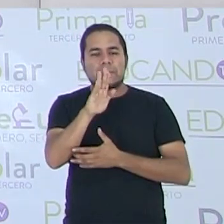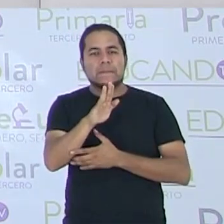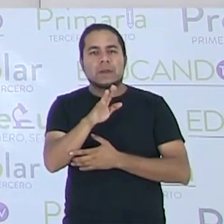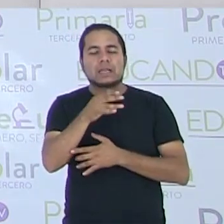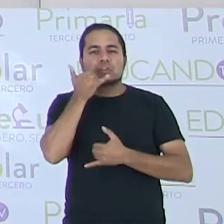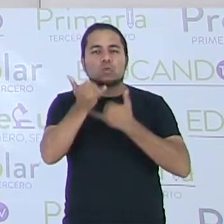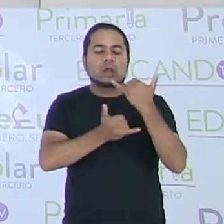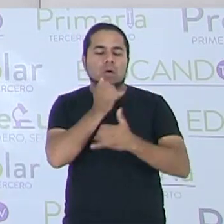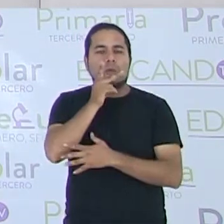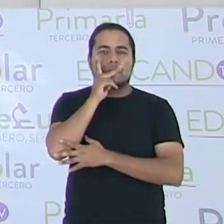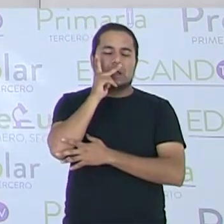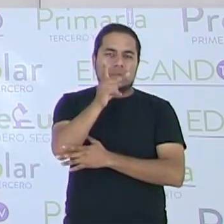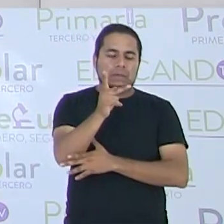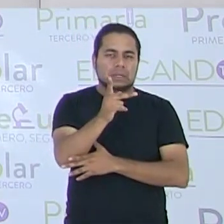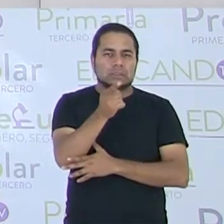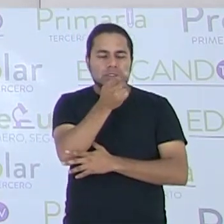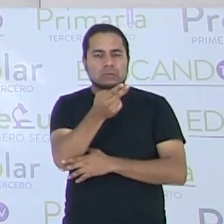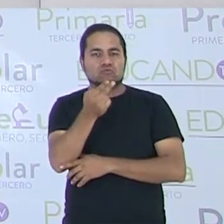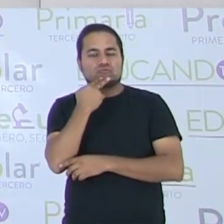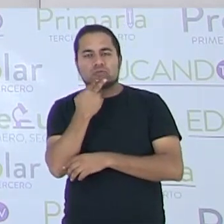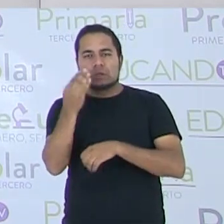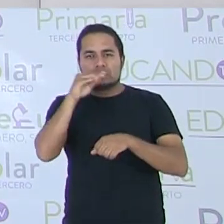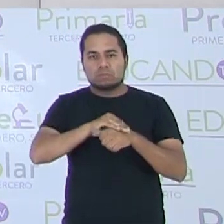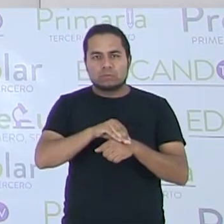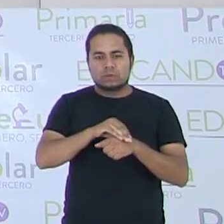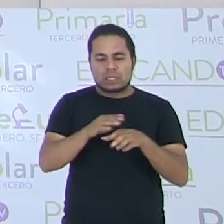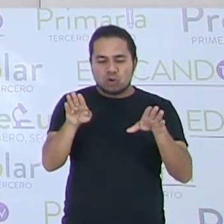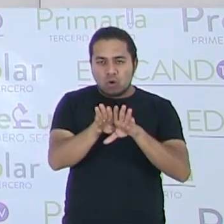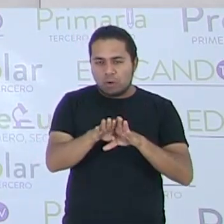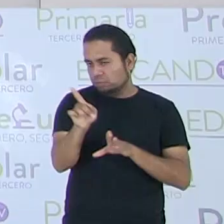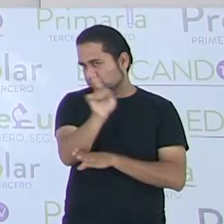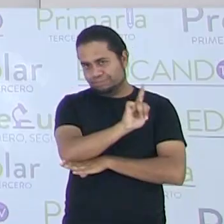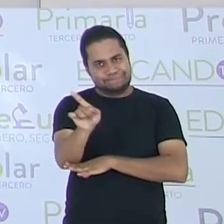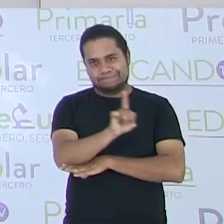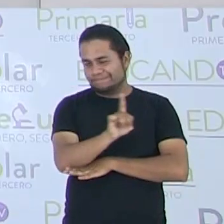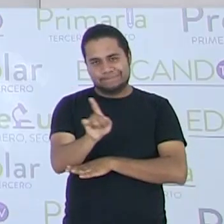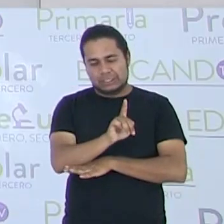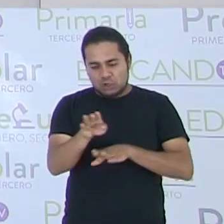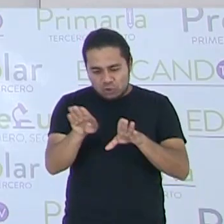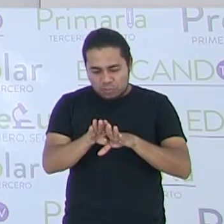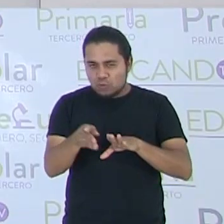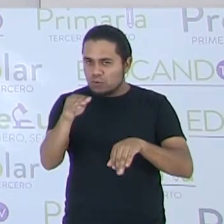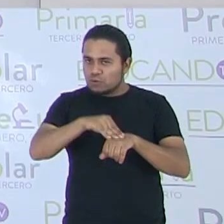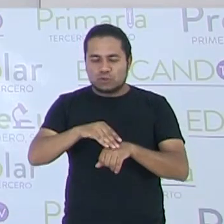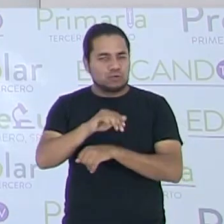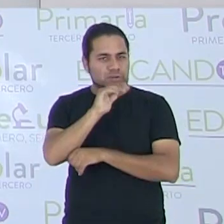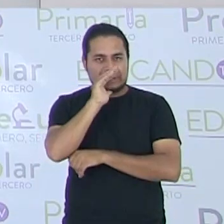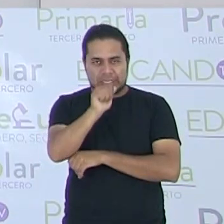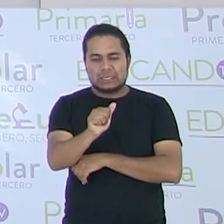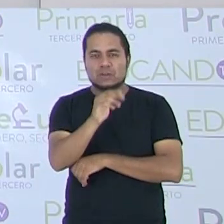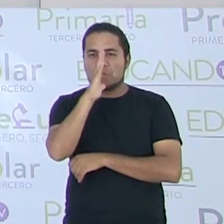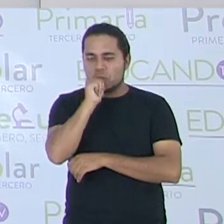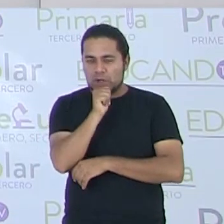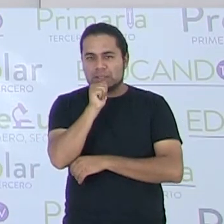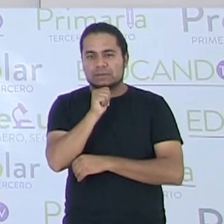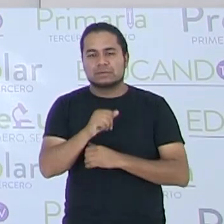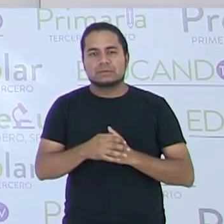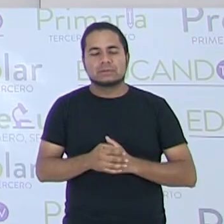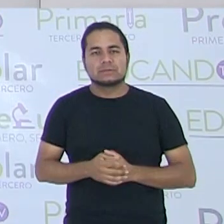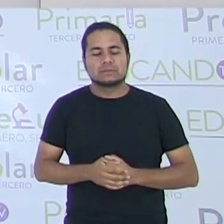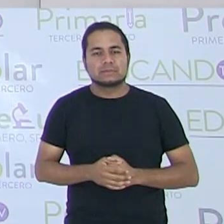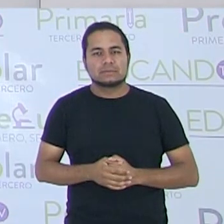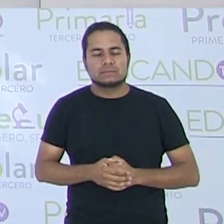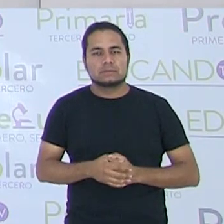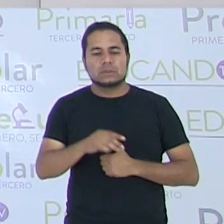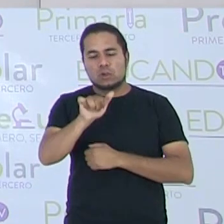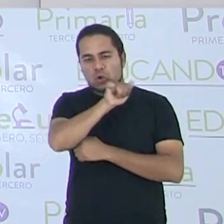si se dan cuenta, no utiliza la palabra como. Vamos a buscar otra metáfora. Vamos a